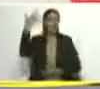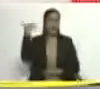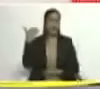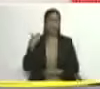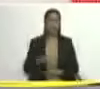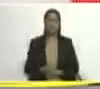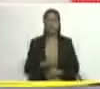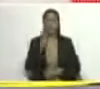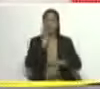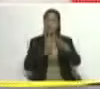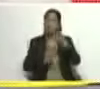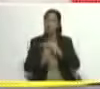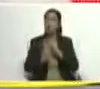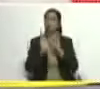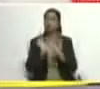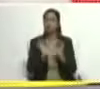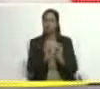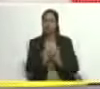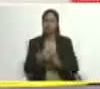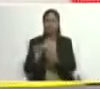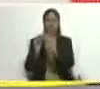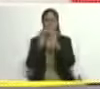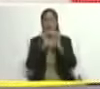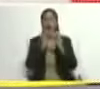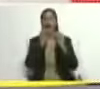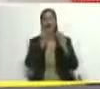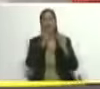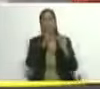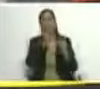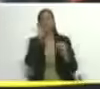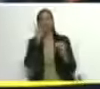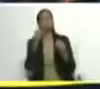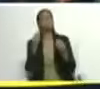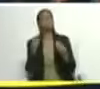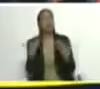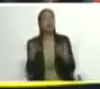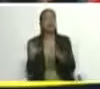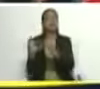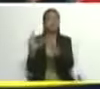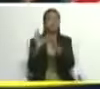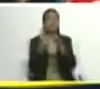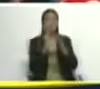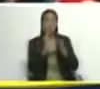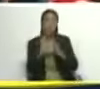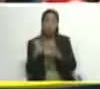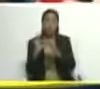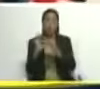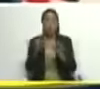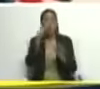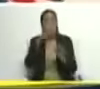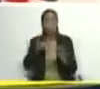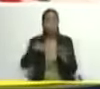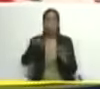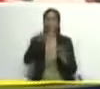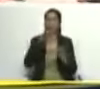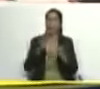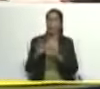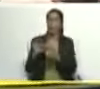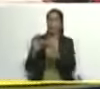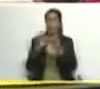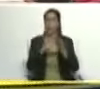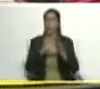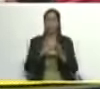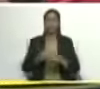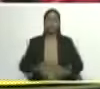construir la unión de nuestra región, la unión de nuestros pueblos.